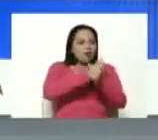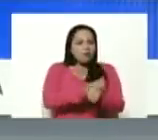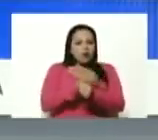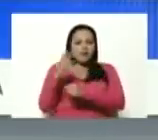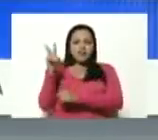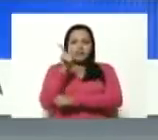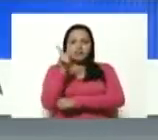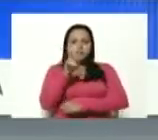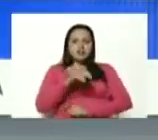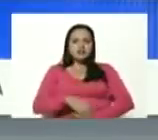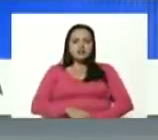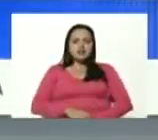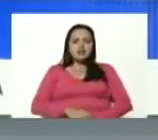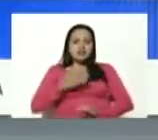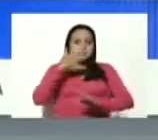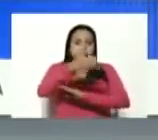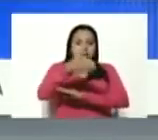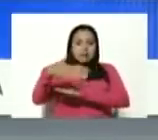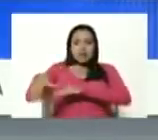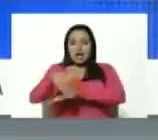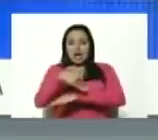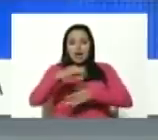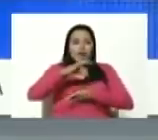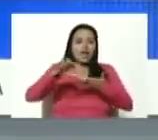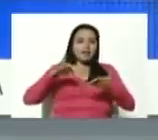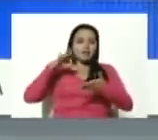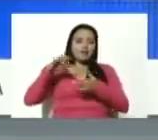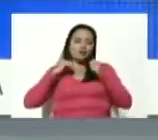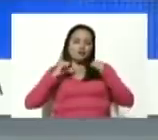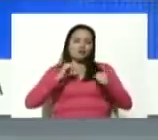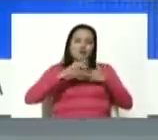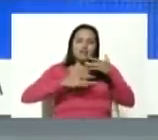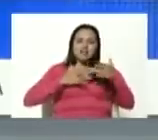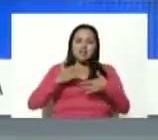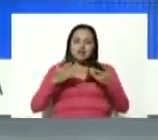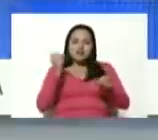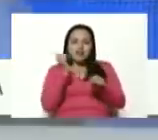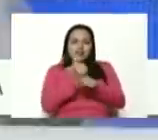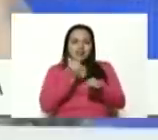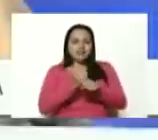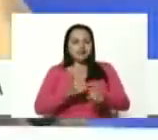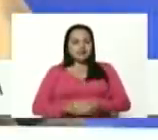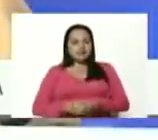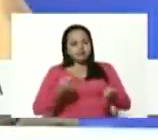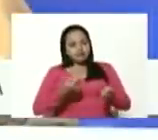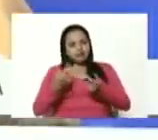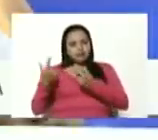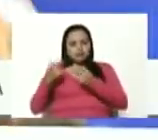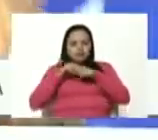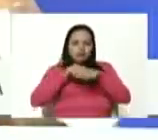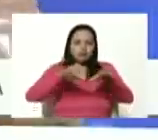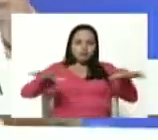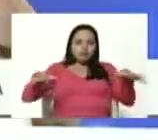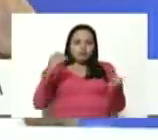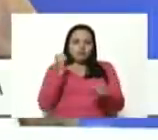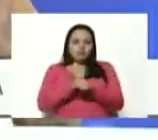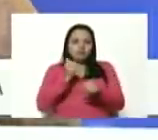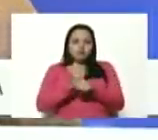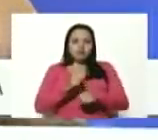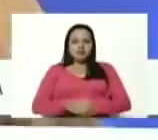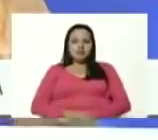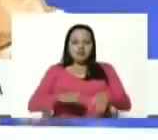Venezuela. Se lanzan a las calles con ese espíritu, con esas ganas de trabajo. Así que vamos a expandir, vamos a